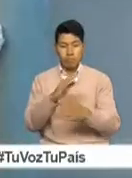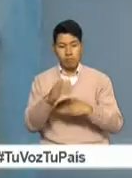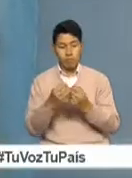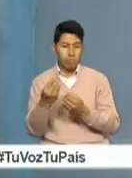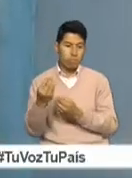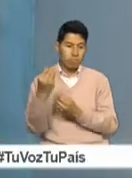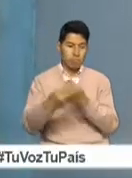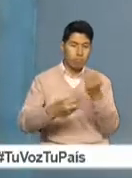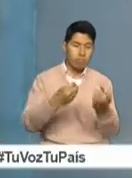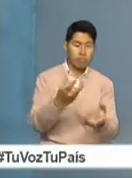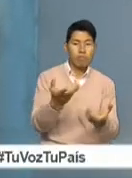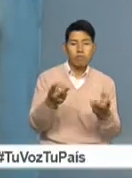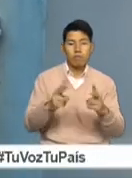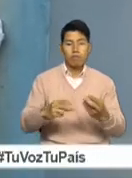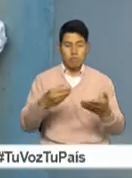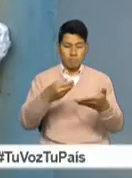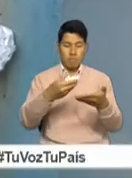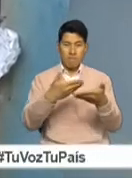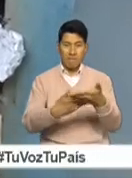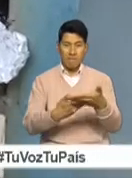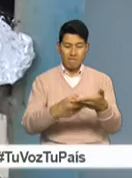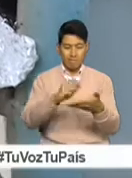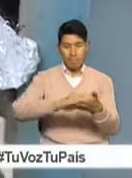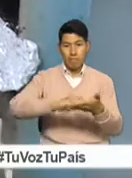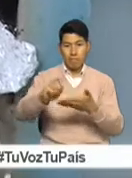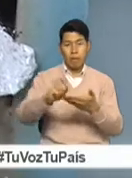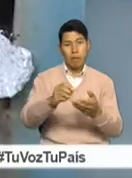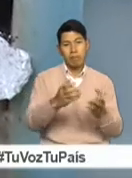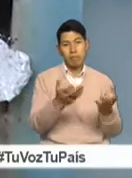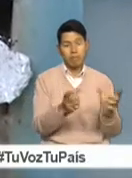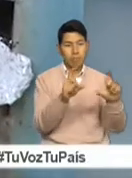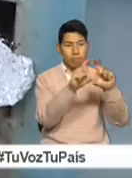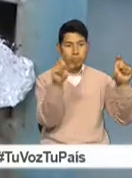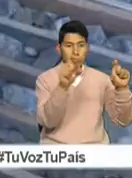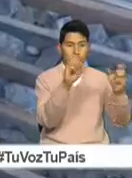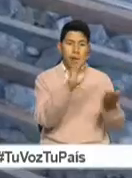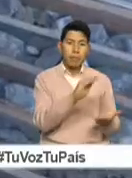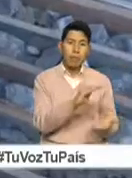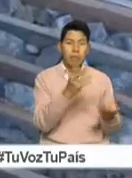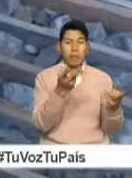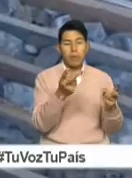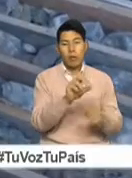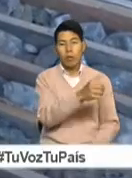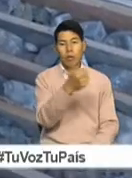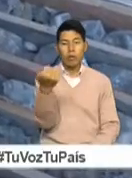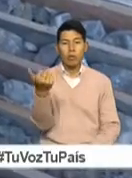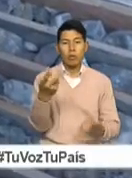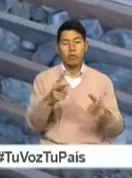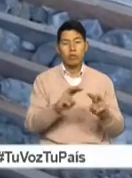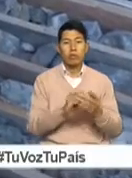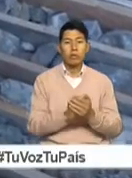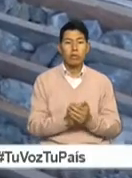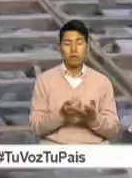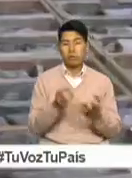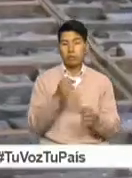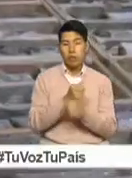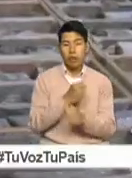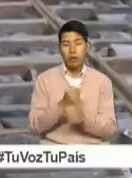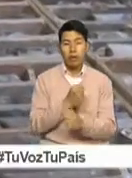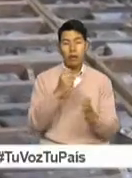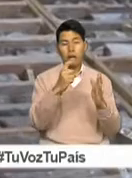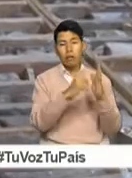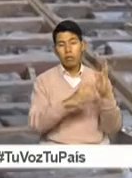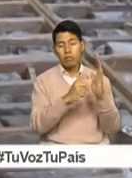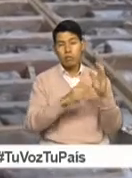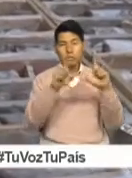y certificación para pequeñas empresas con valor agregado otro de los ejes en que trabaja la empresa minera junto